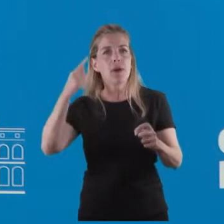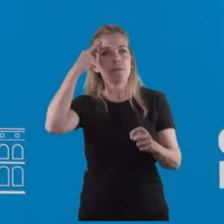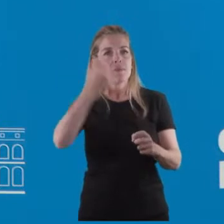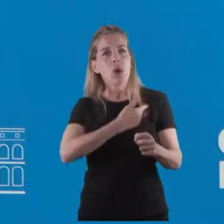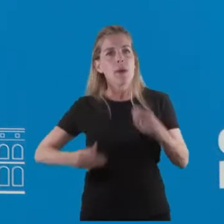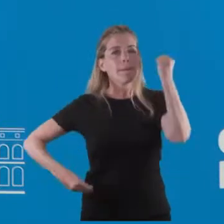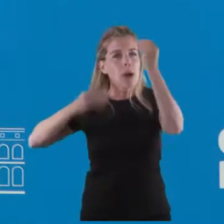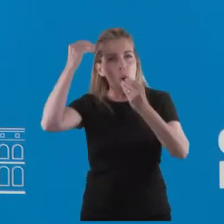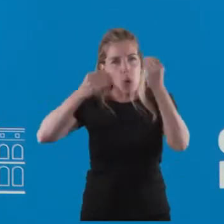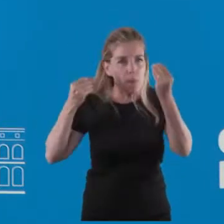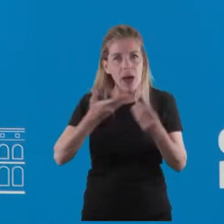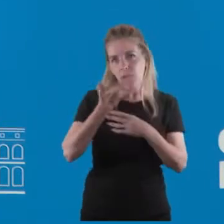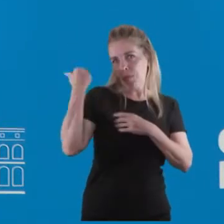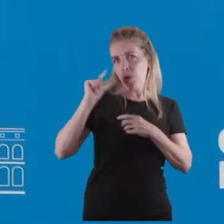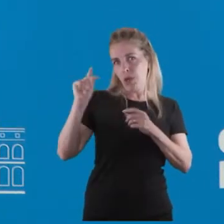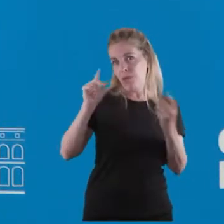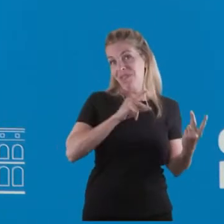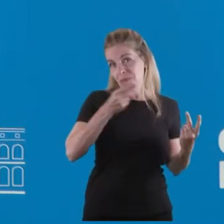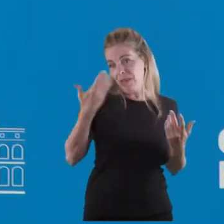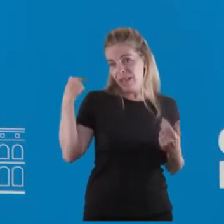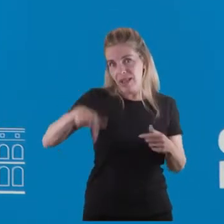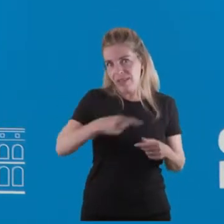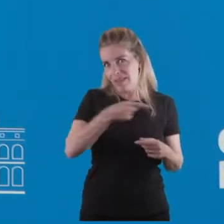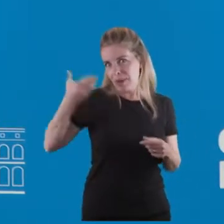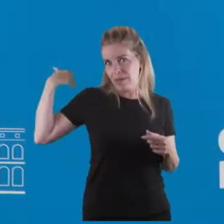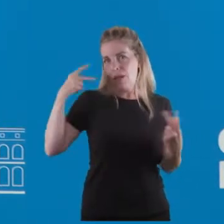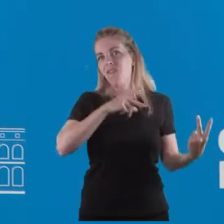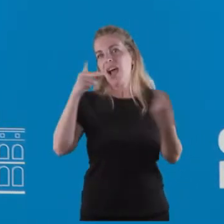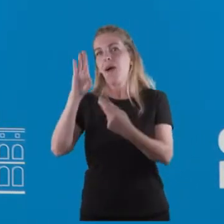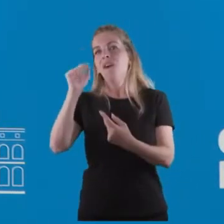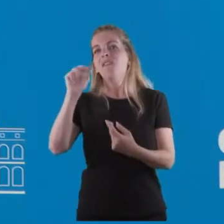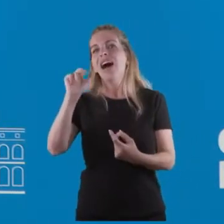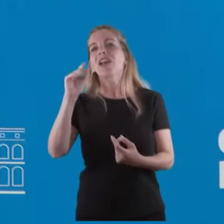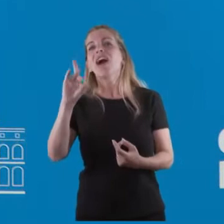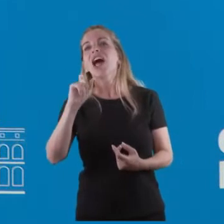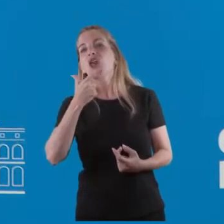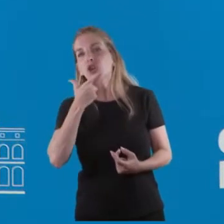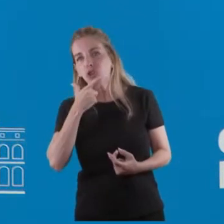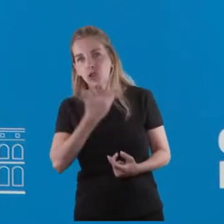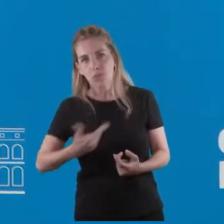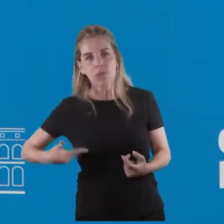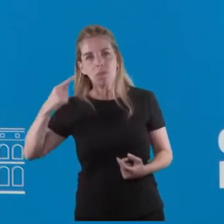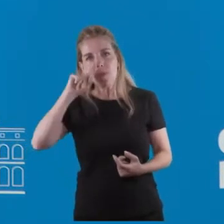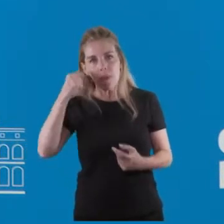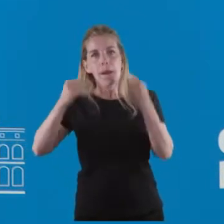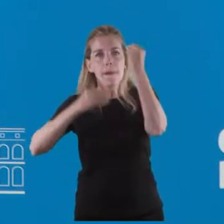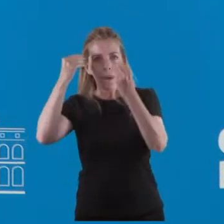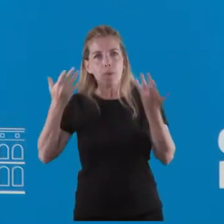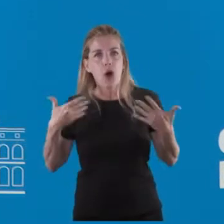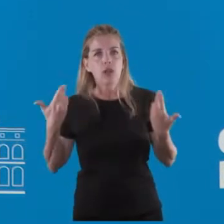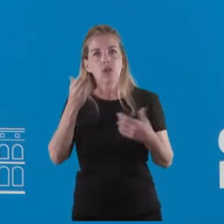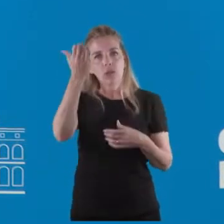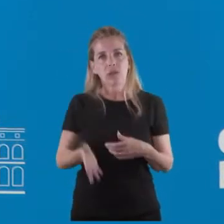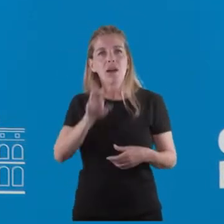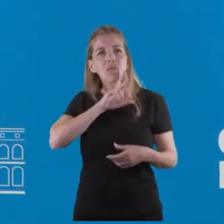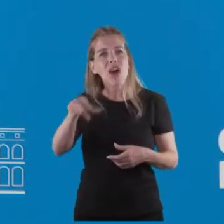la reciente visita agravado es tuvo que ver específicamente con este tema y cecilia nicolini es una funcionaria muy cercana